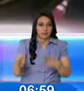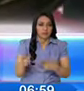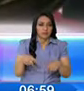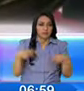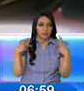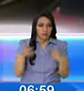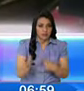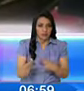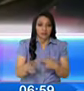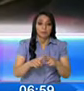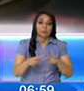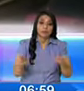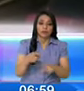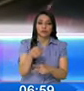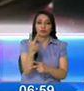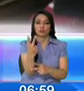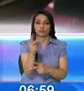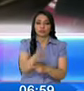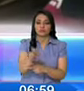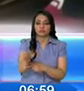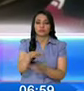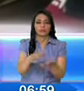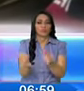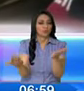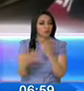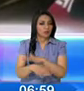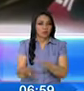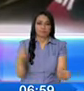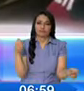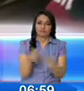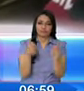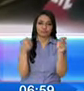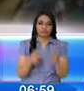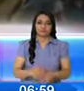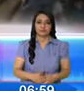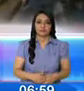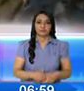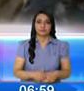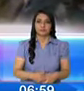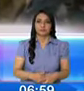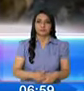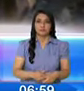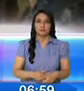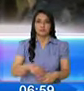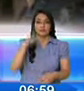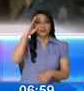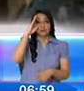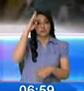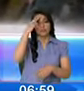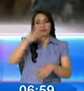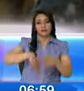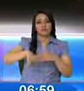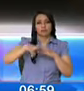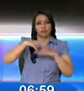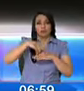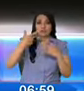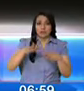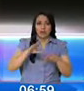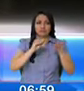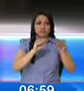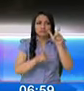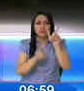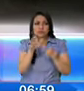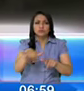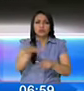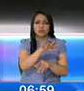a excepción de dos personas que fallecieron en el accidente. La Policía Nacional trabaja para concientizar a los